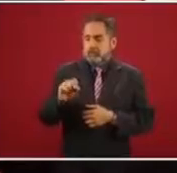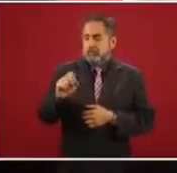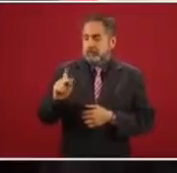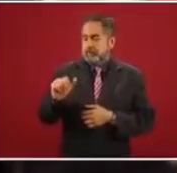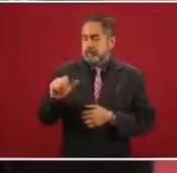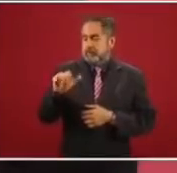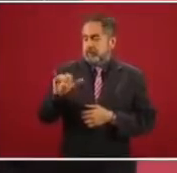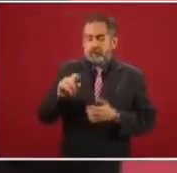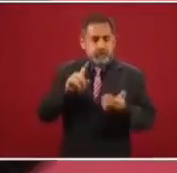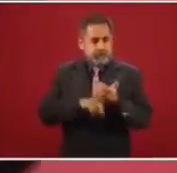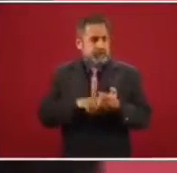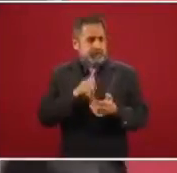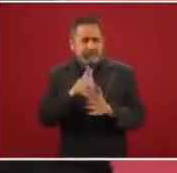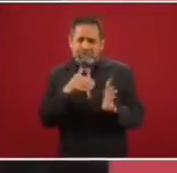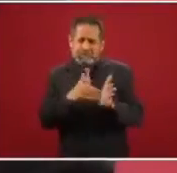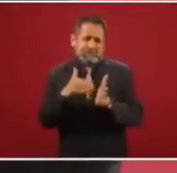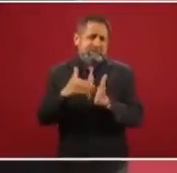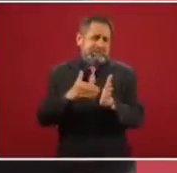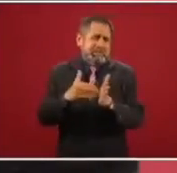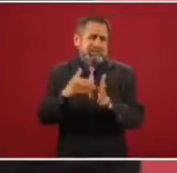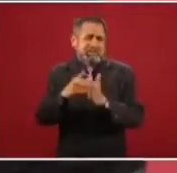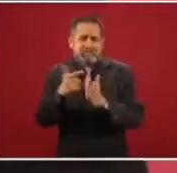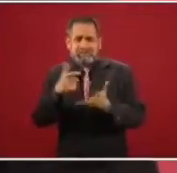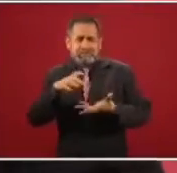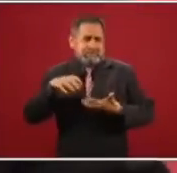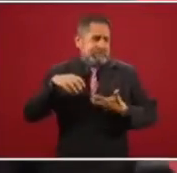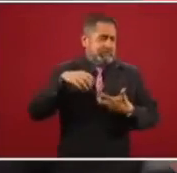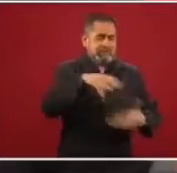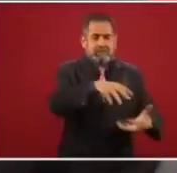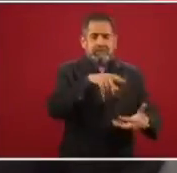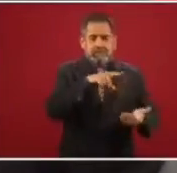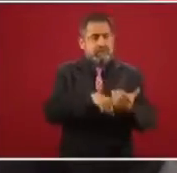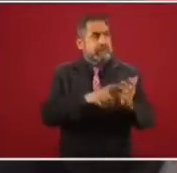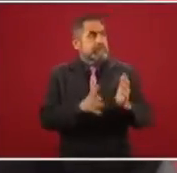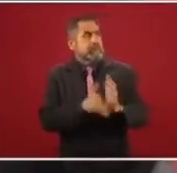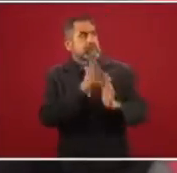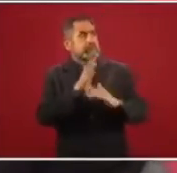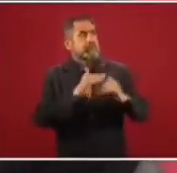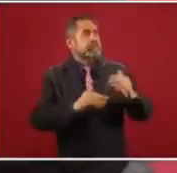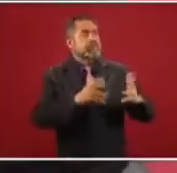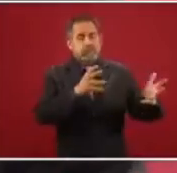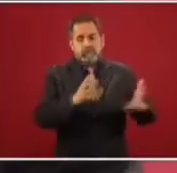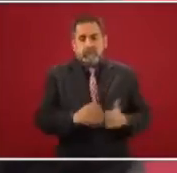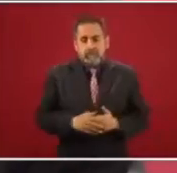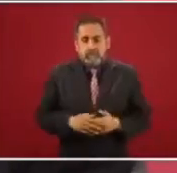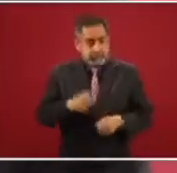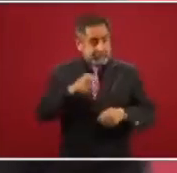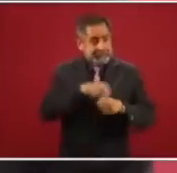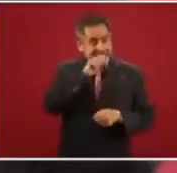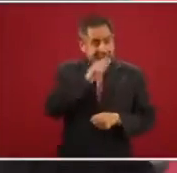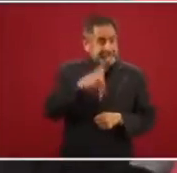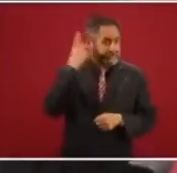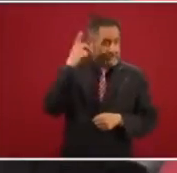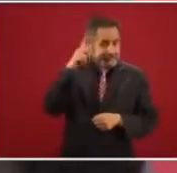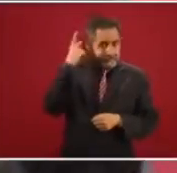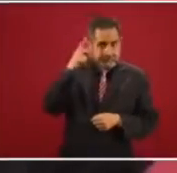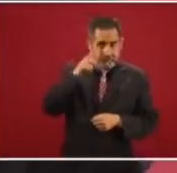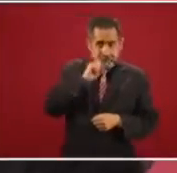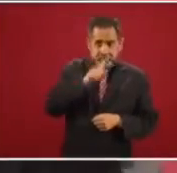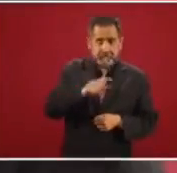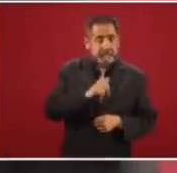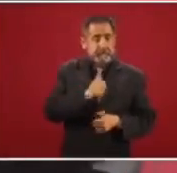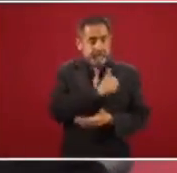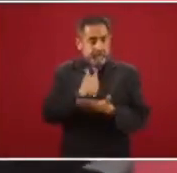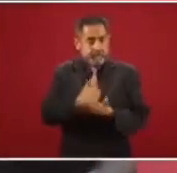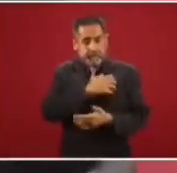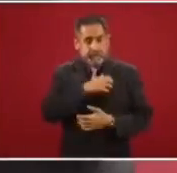costó miles de millones de pesos también durango porque con los balazos durante la capital